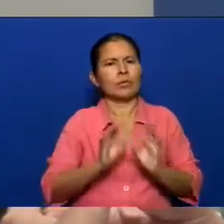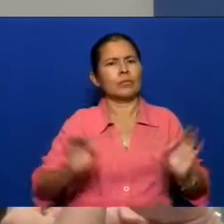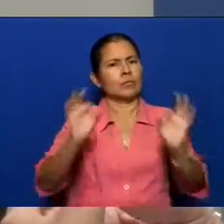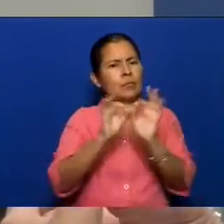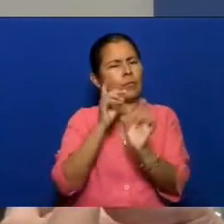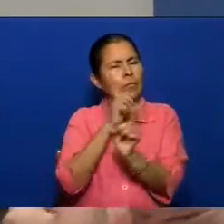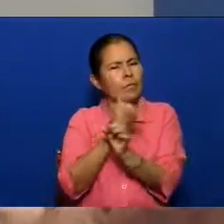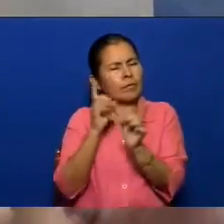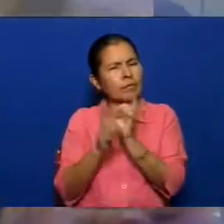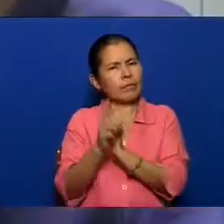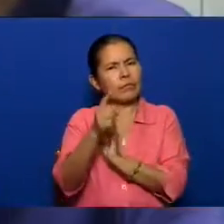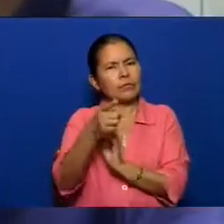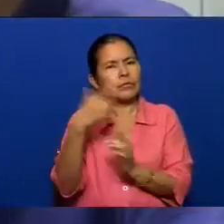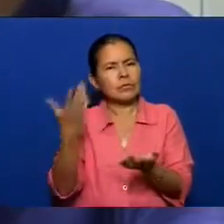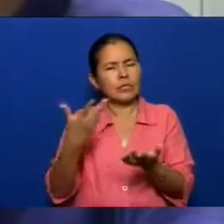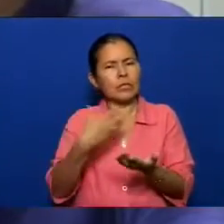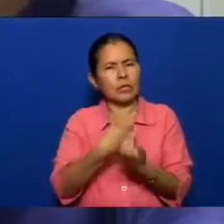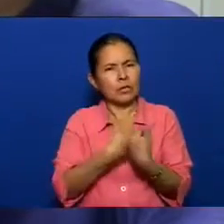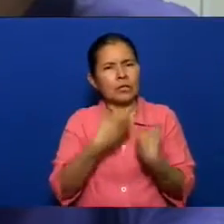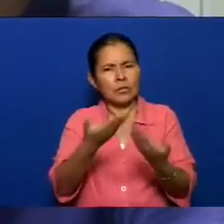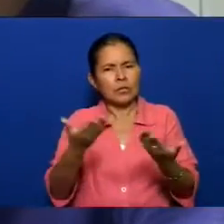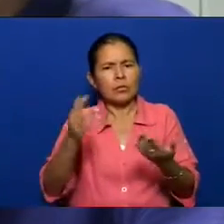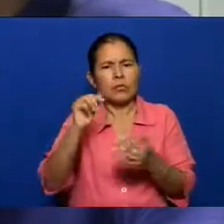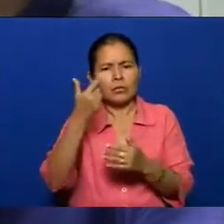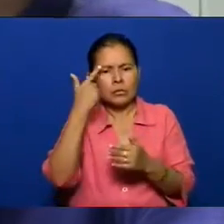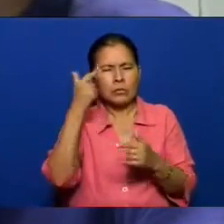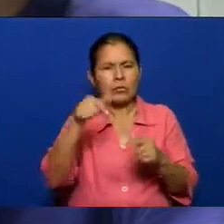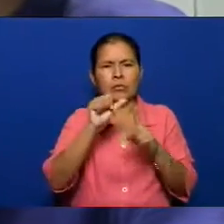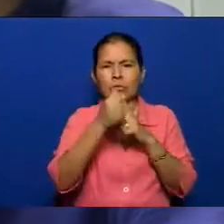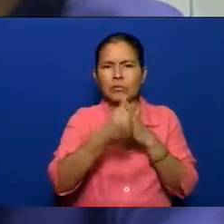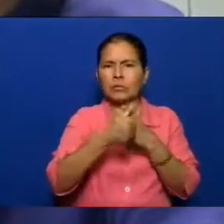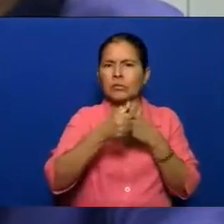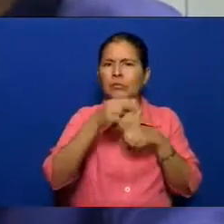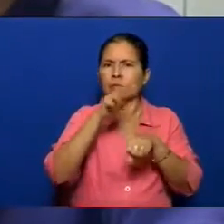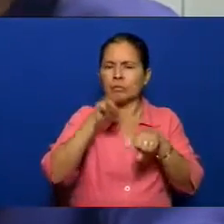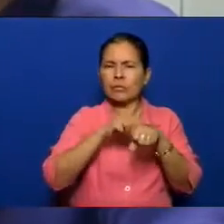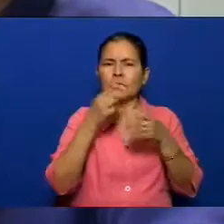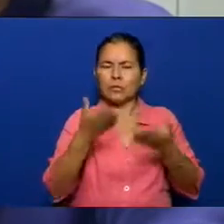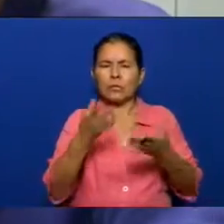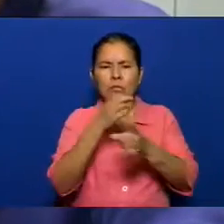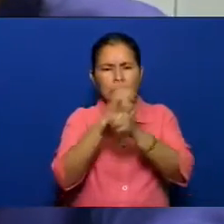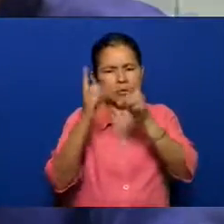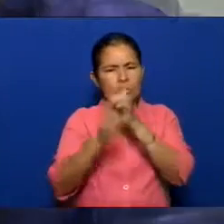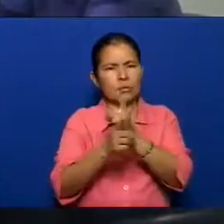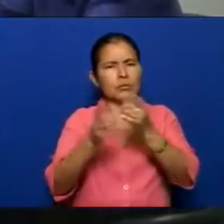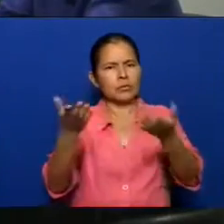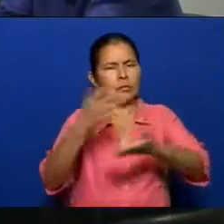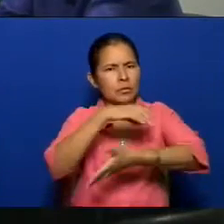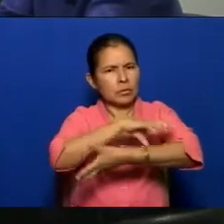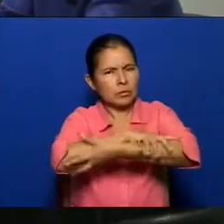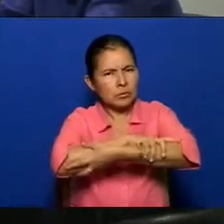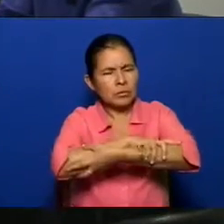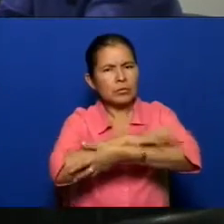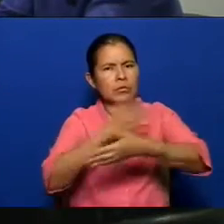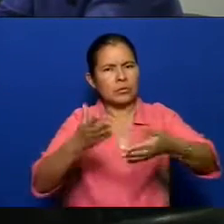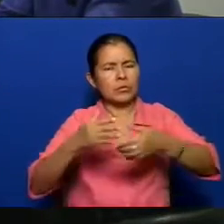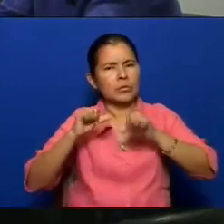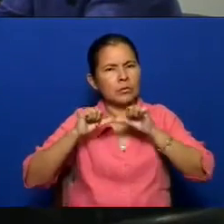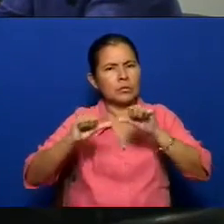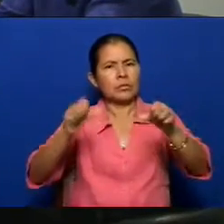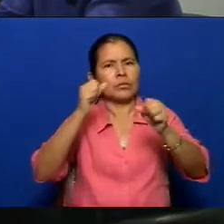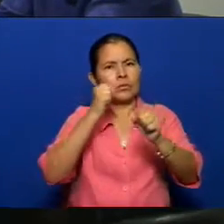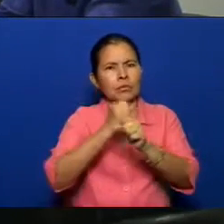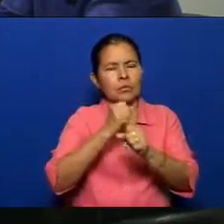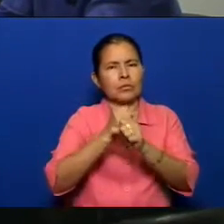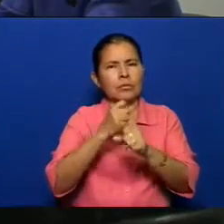debemos nuestro país, nuestro Estado, nuestra Asamblea Nacional, debemos de tomarnos las manos y seguir trabajando para